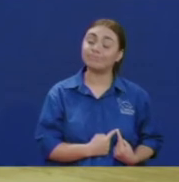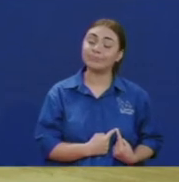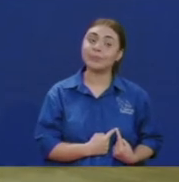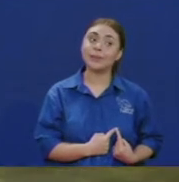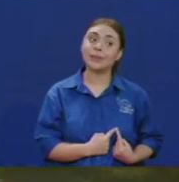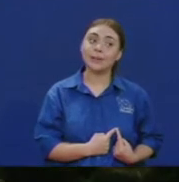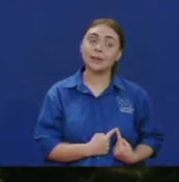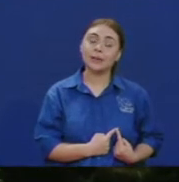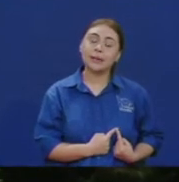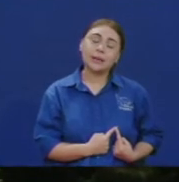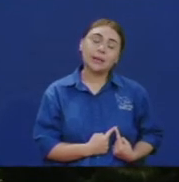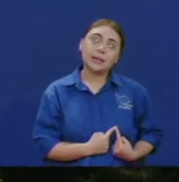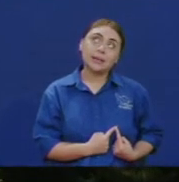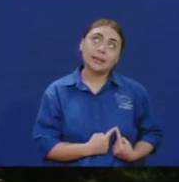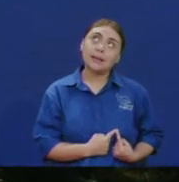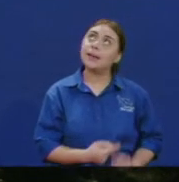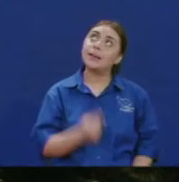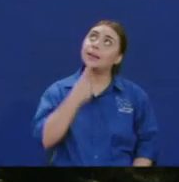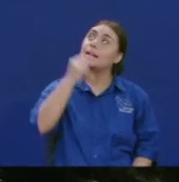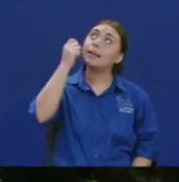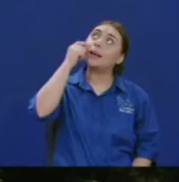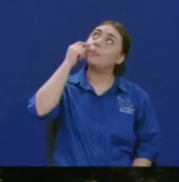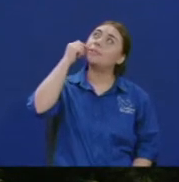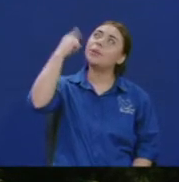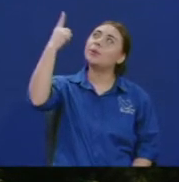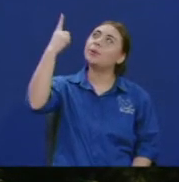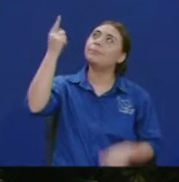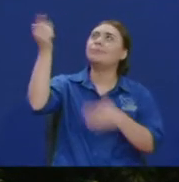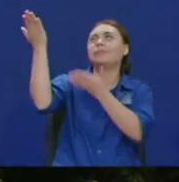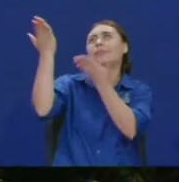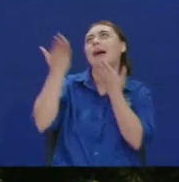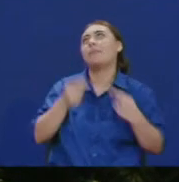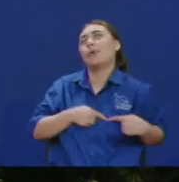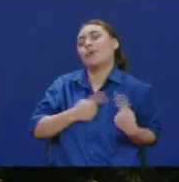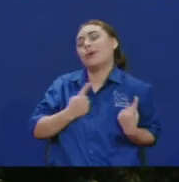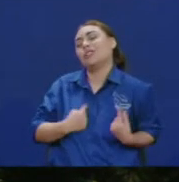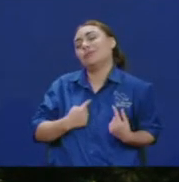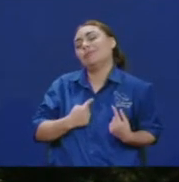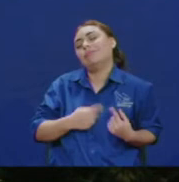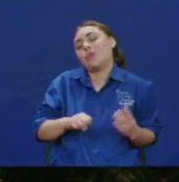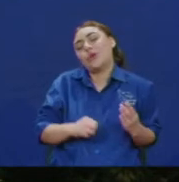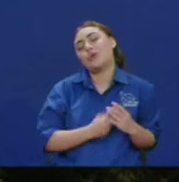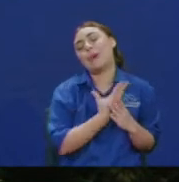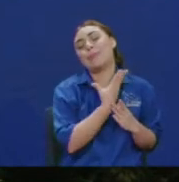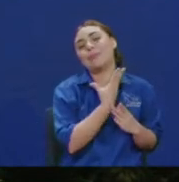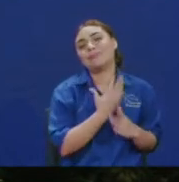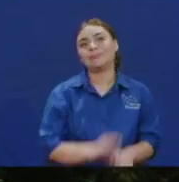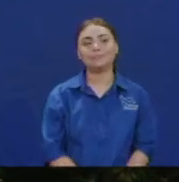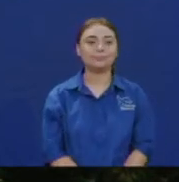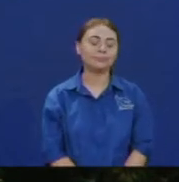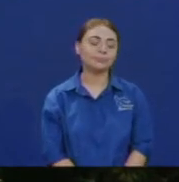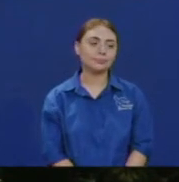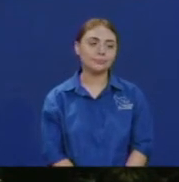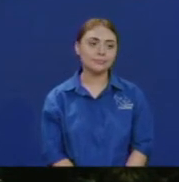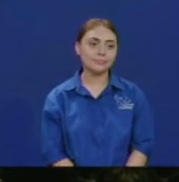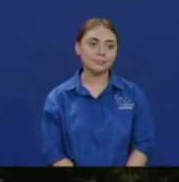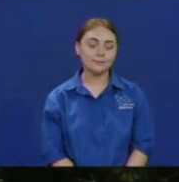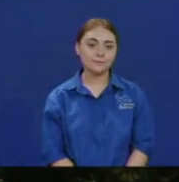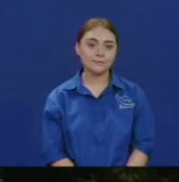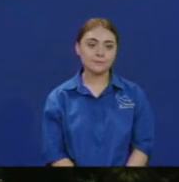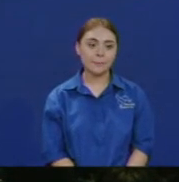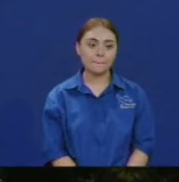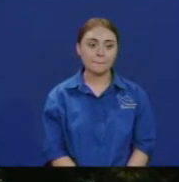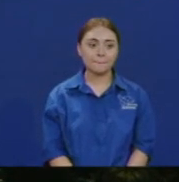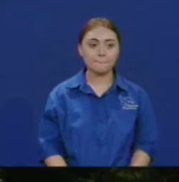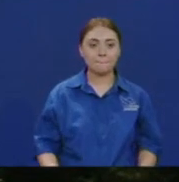le podemos decir, dame un nuevo corazón. Como dijo el salmista. Nosotros lo cantábamos hace como